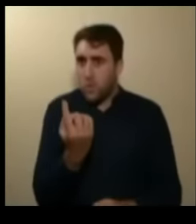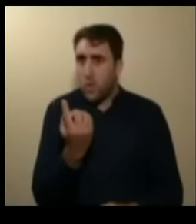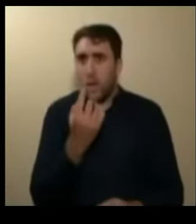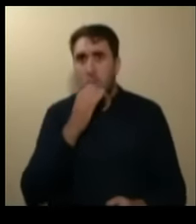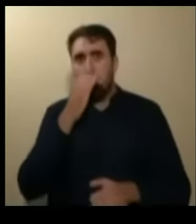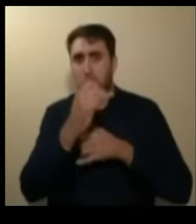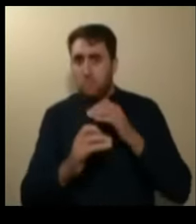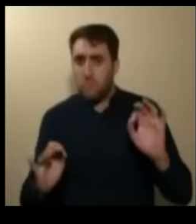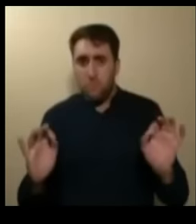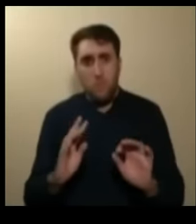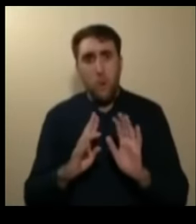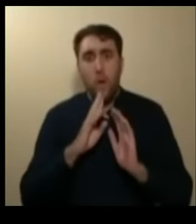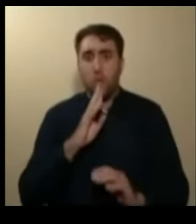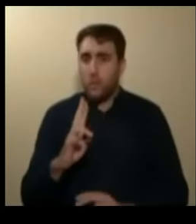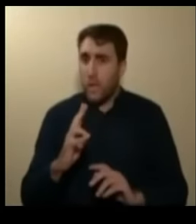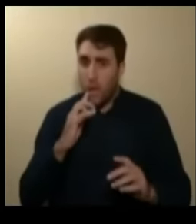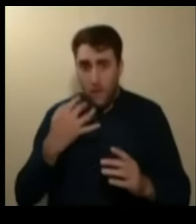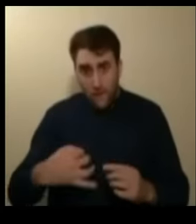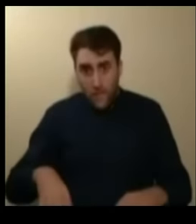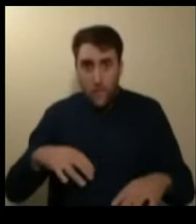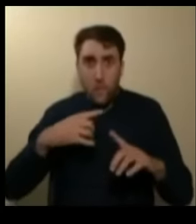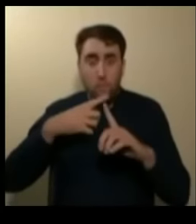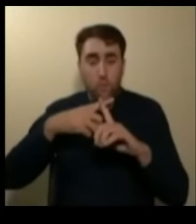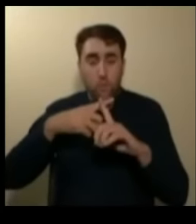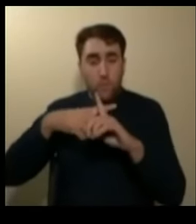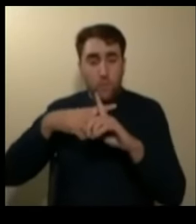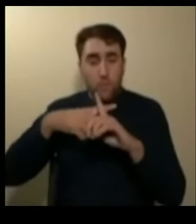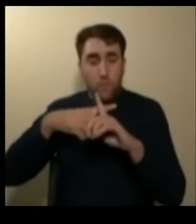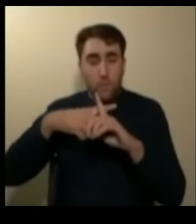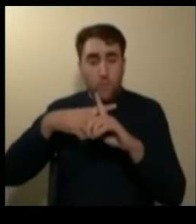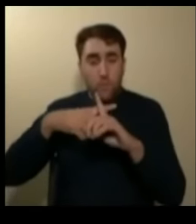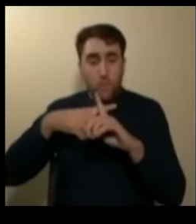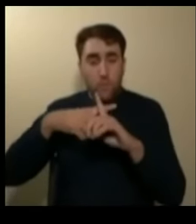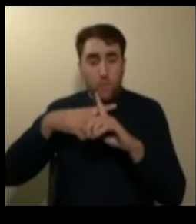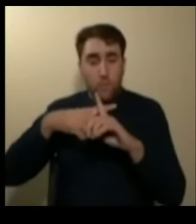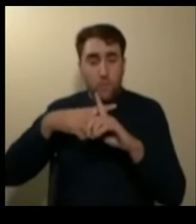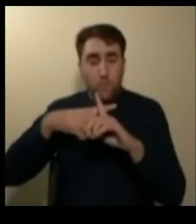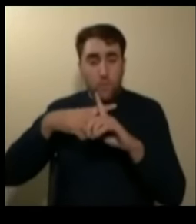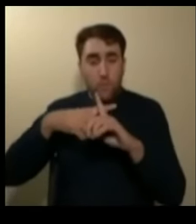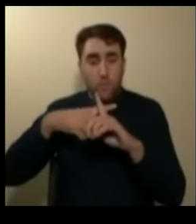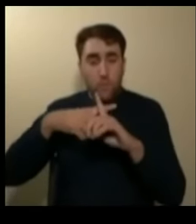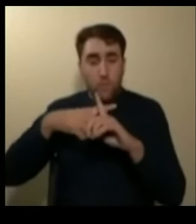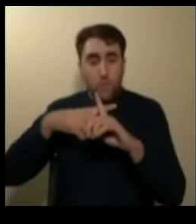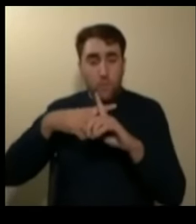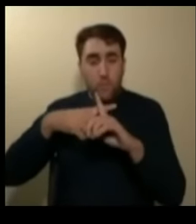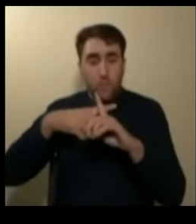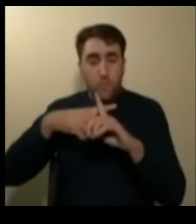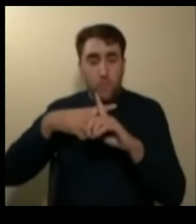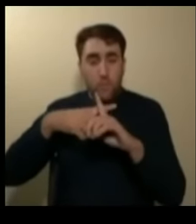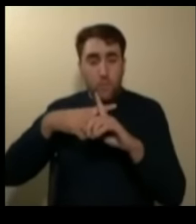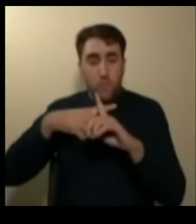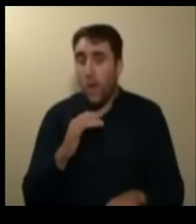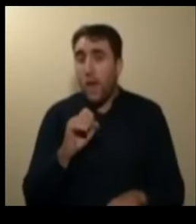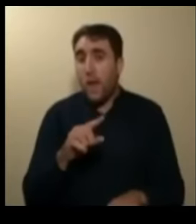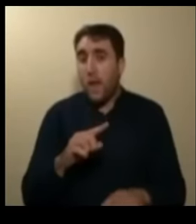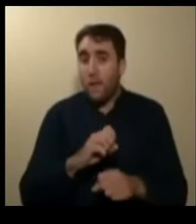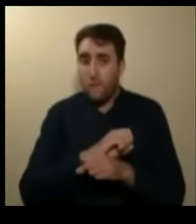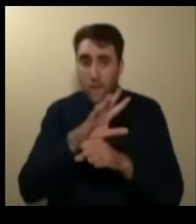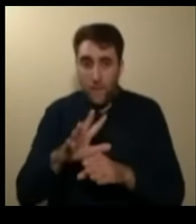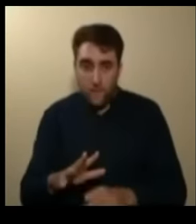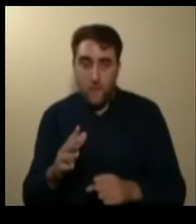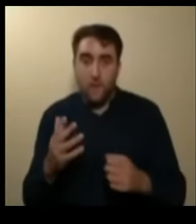y los resultados son positivos, de un gobierno que ha tenido que atravesar desafíos impensados como los de la pandemia. En el